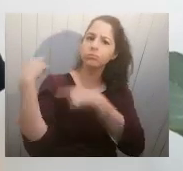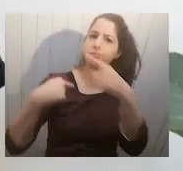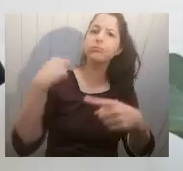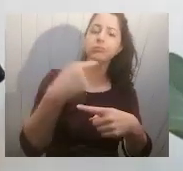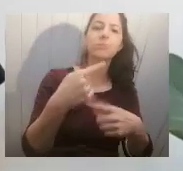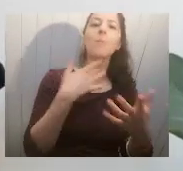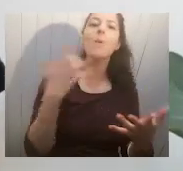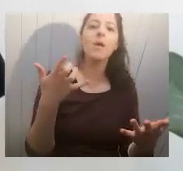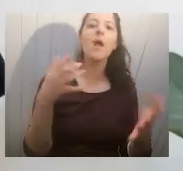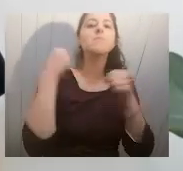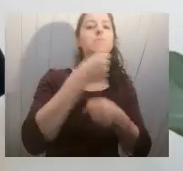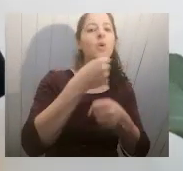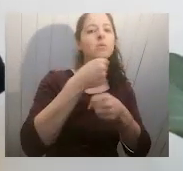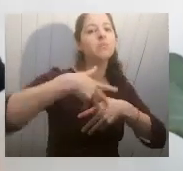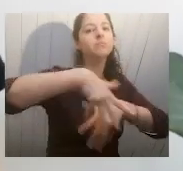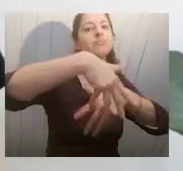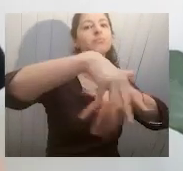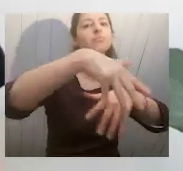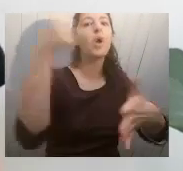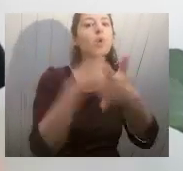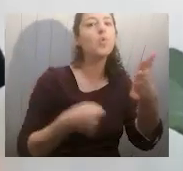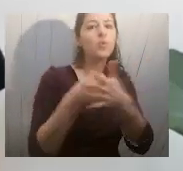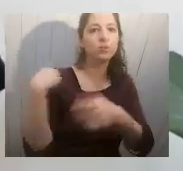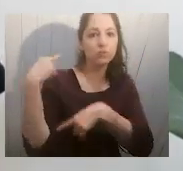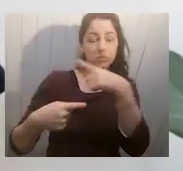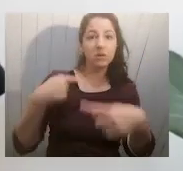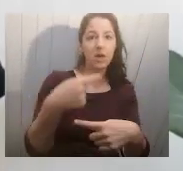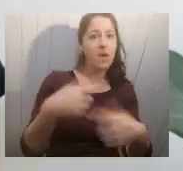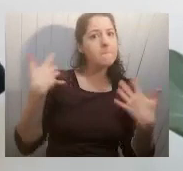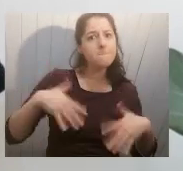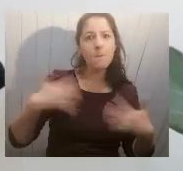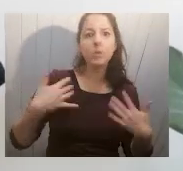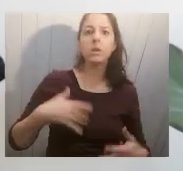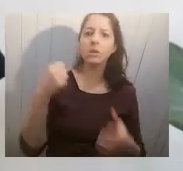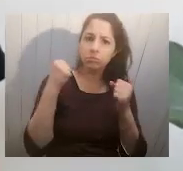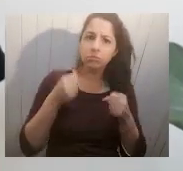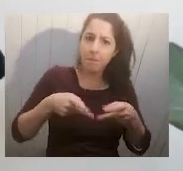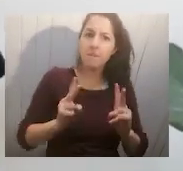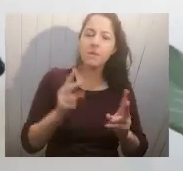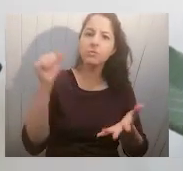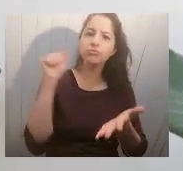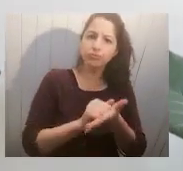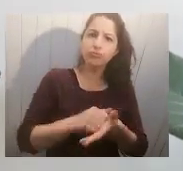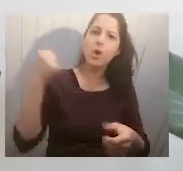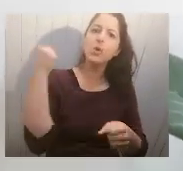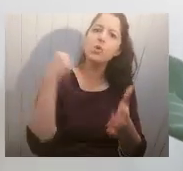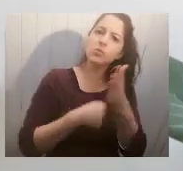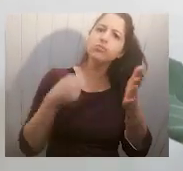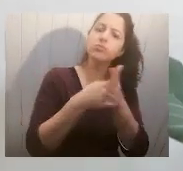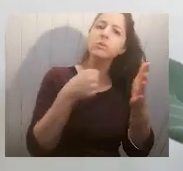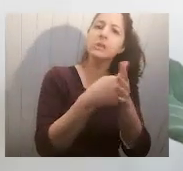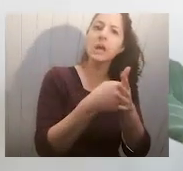como pueblos se deben a la protesta y a la lucha, y por eso es fundamental poder luchar sin exponer nuestra